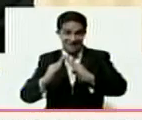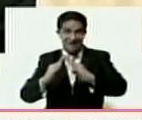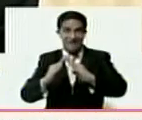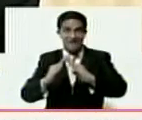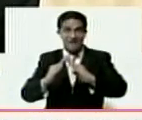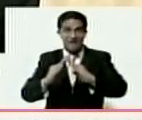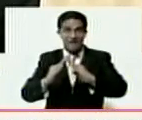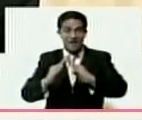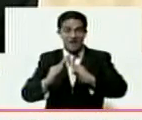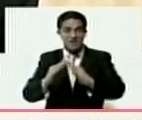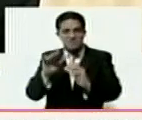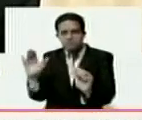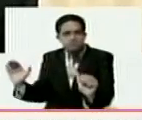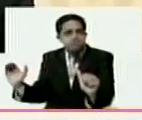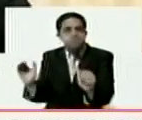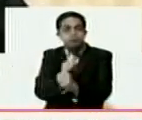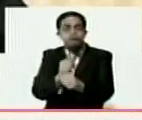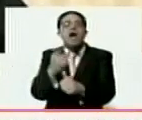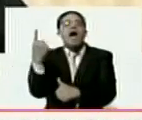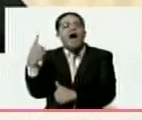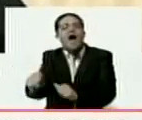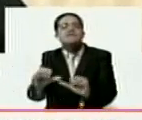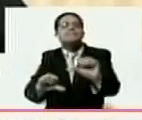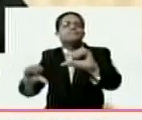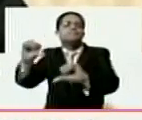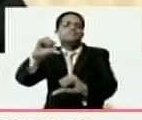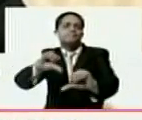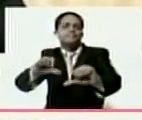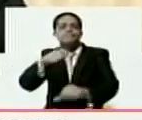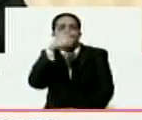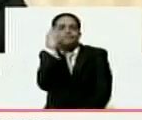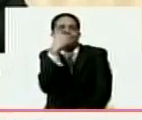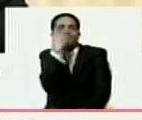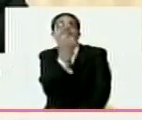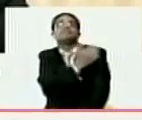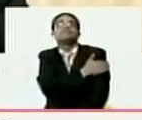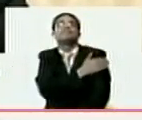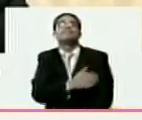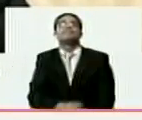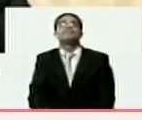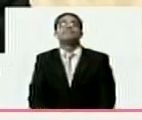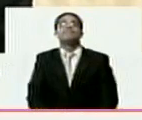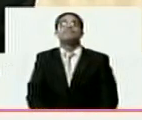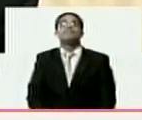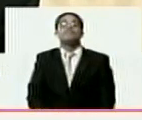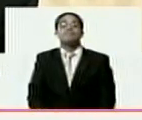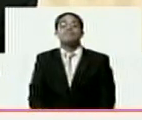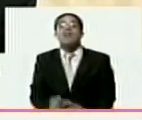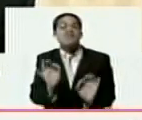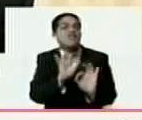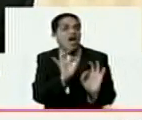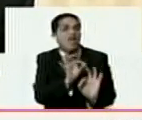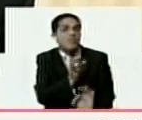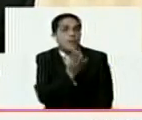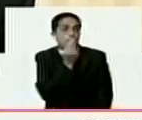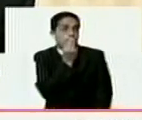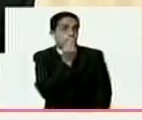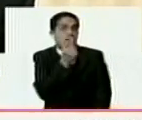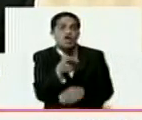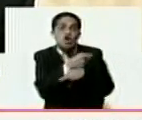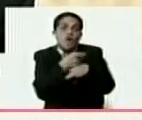bueno, fue descubierto un laboratorio de procesamiento de cocaína. Y nadie dice nada del gobierno